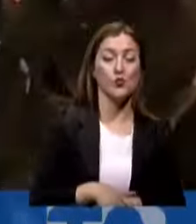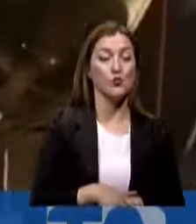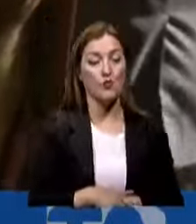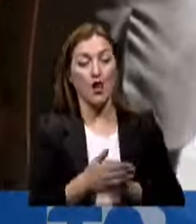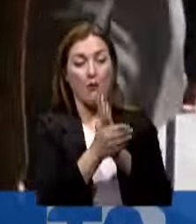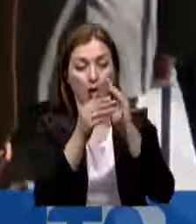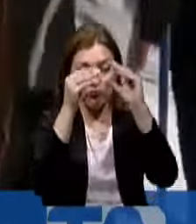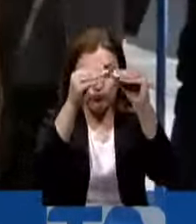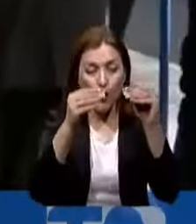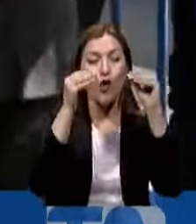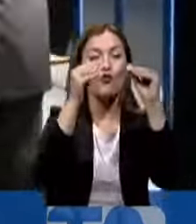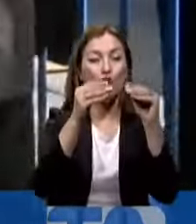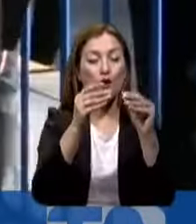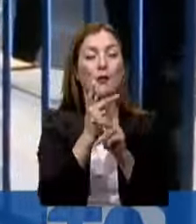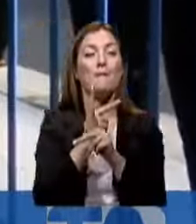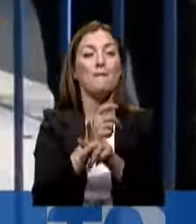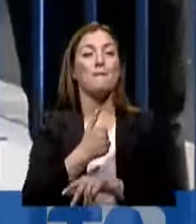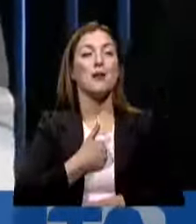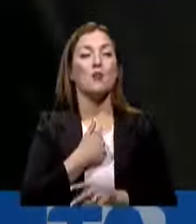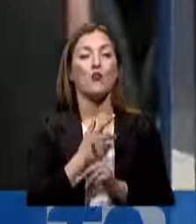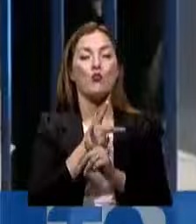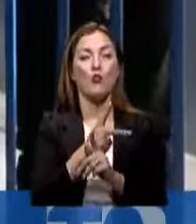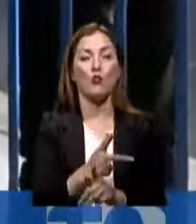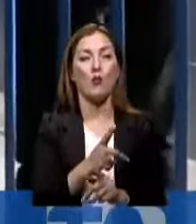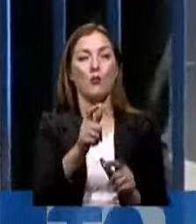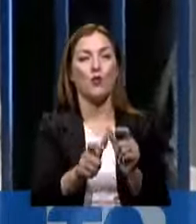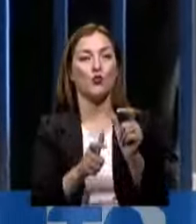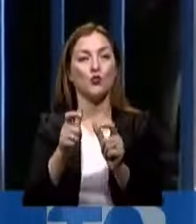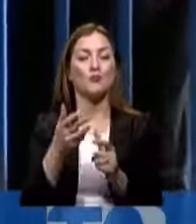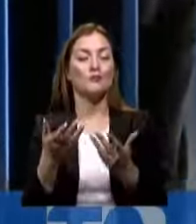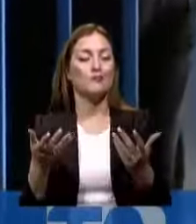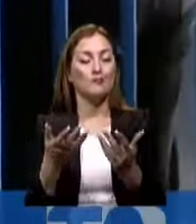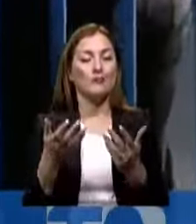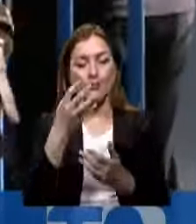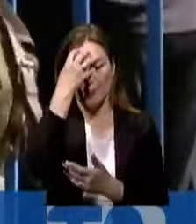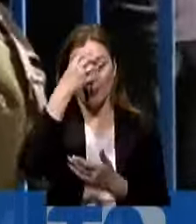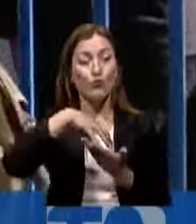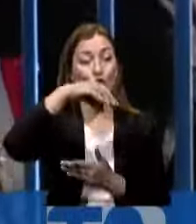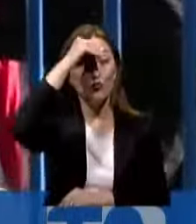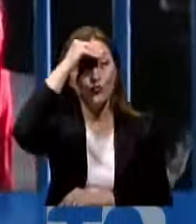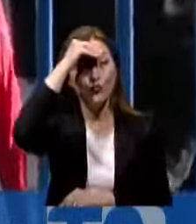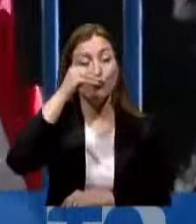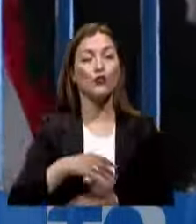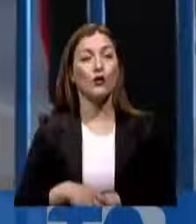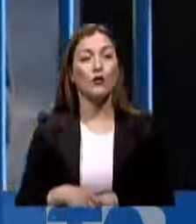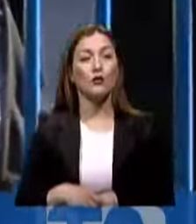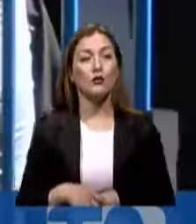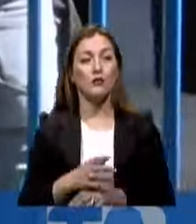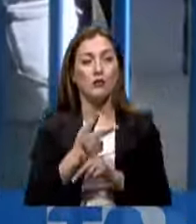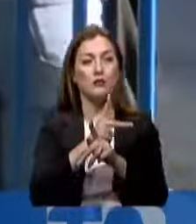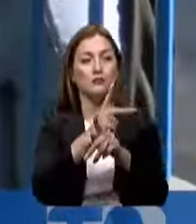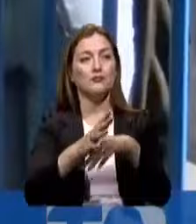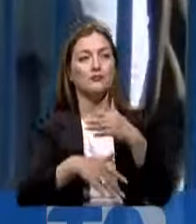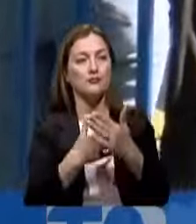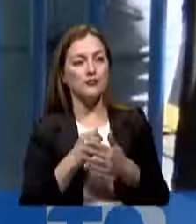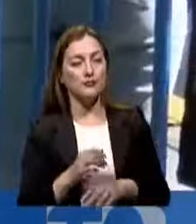charlas preventivas y de autoprotección, con la finalidad de que las personas también se autoeduquen y también tomen ciertas medidas de protección